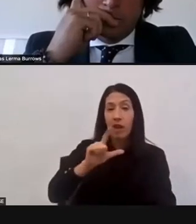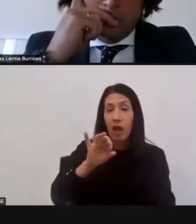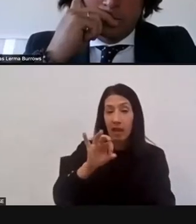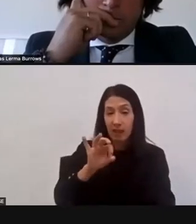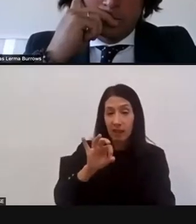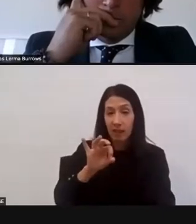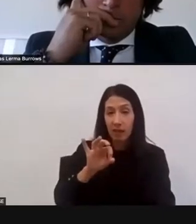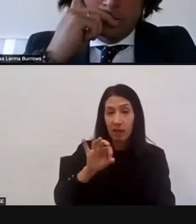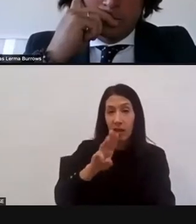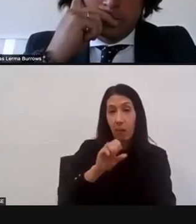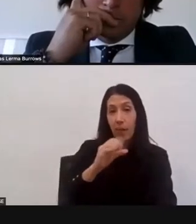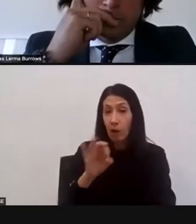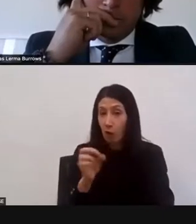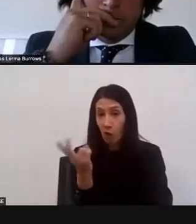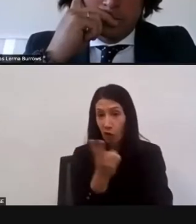Paco, Francisco,